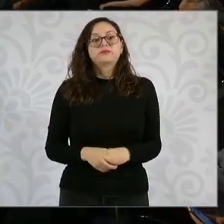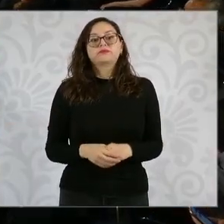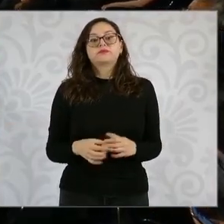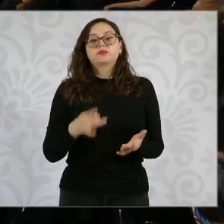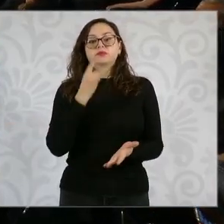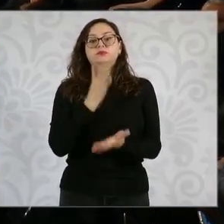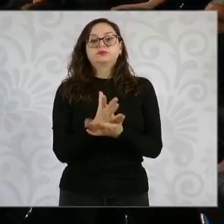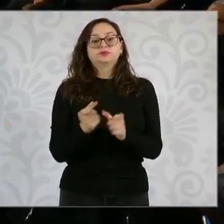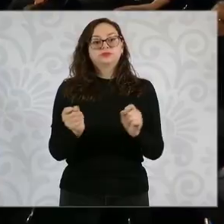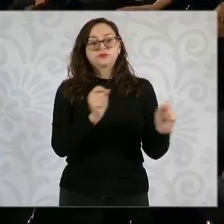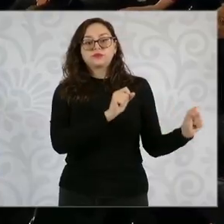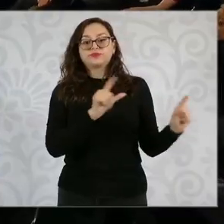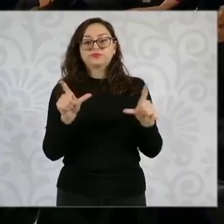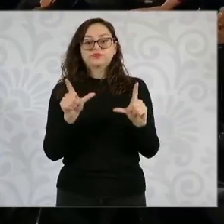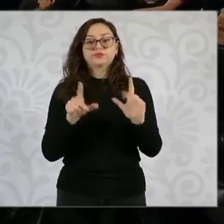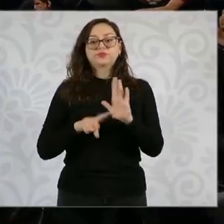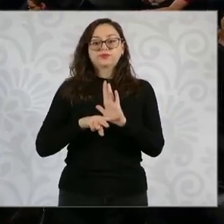un video.